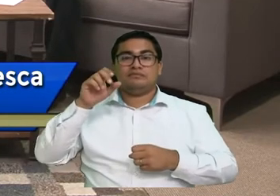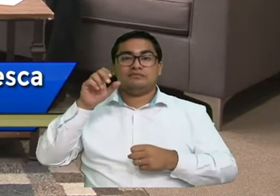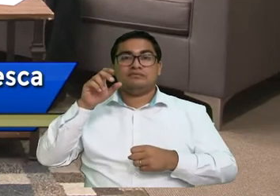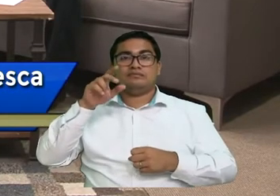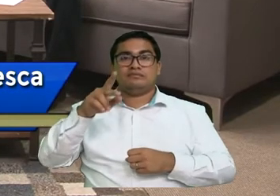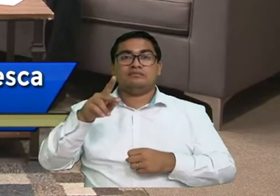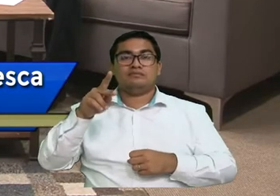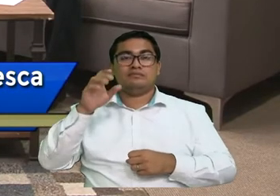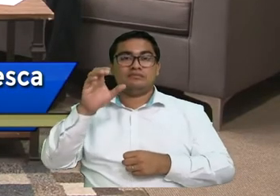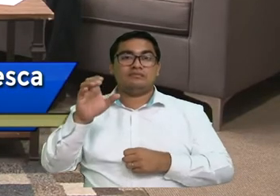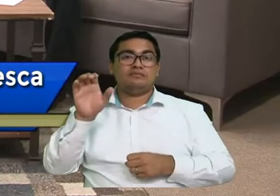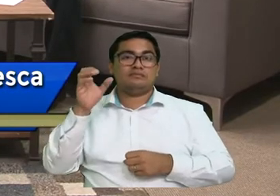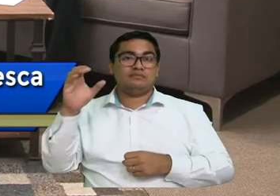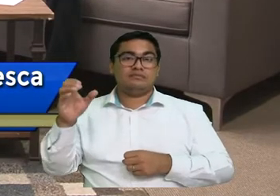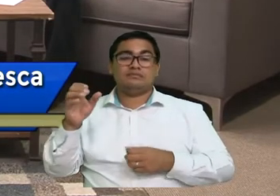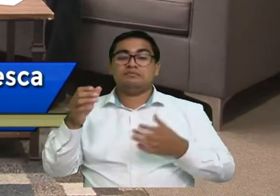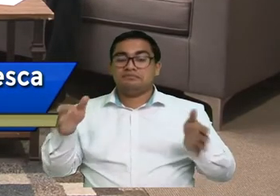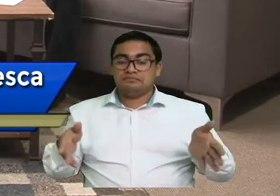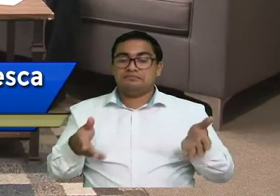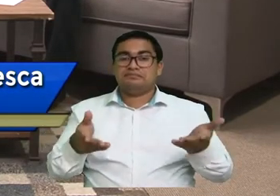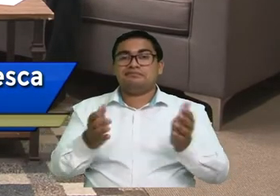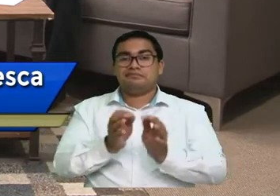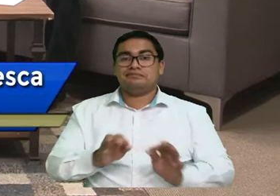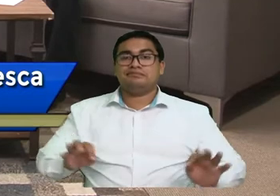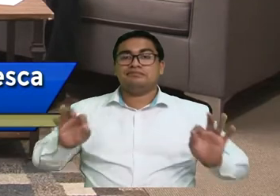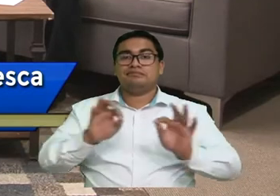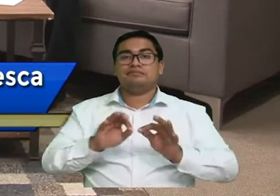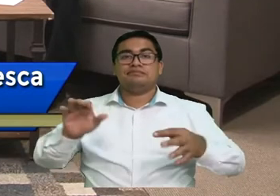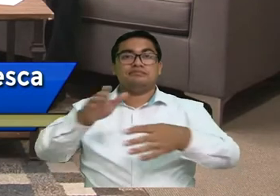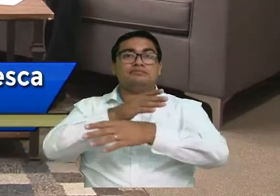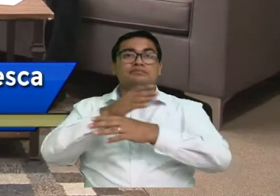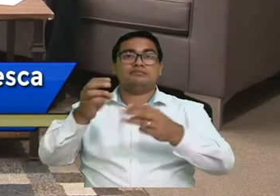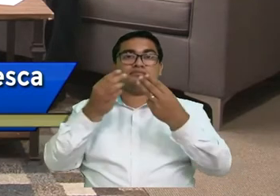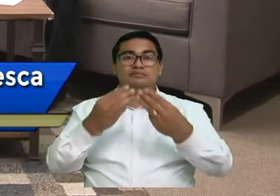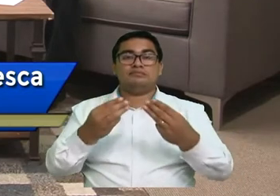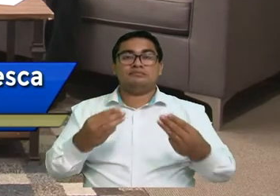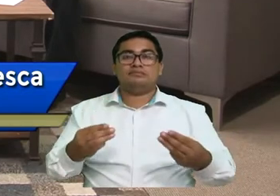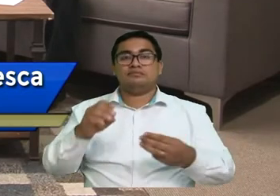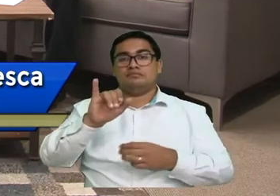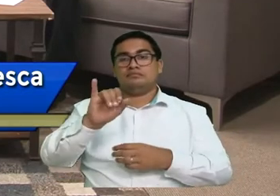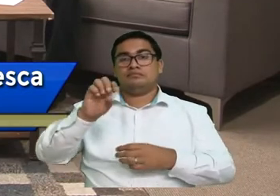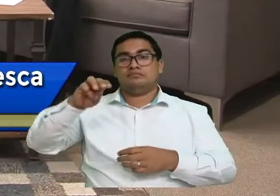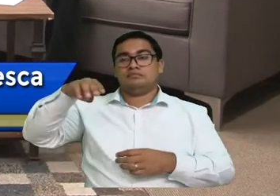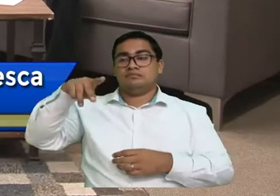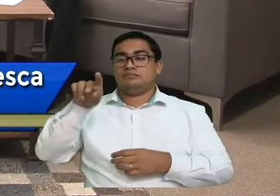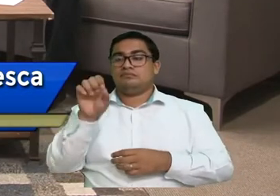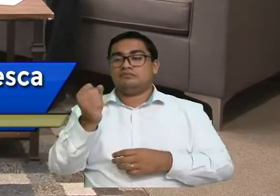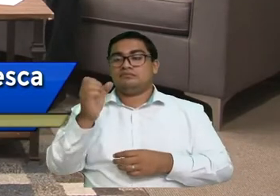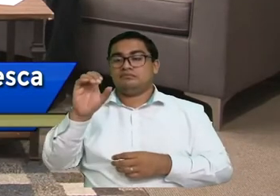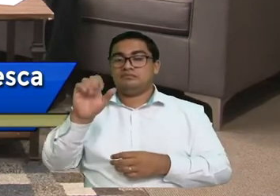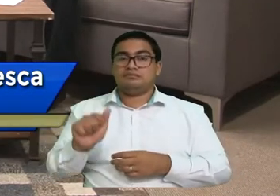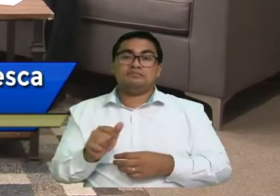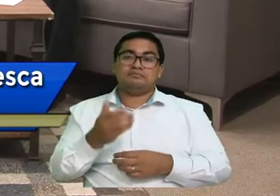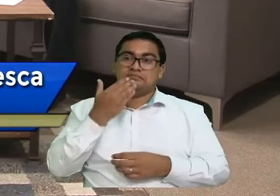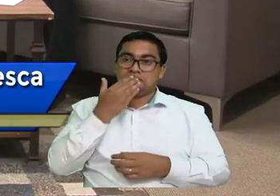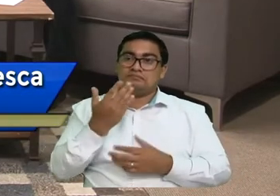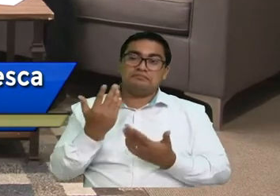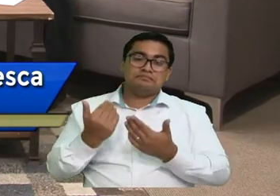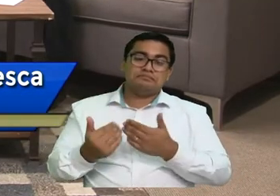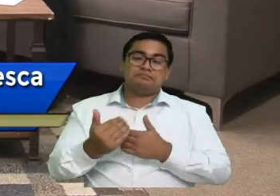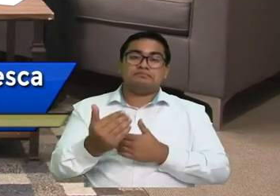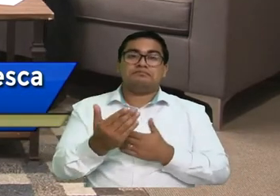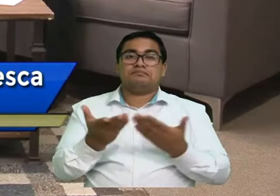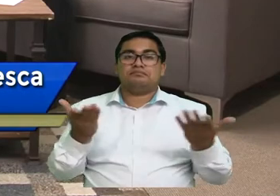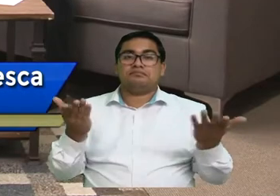ha potencializado esta herramienta. Dentro de esa dinámica, en el Impesca, bueno, las proyecciones que han